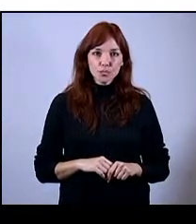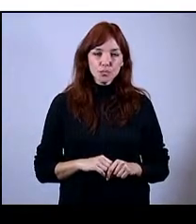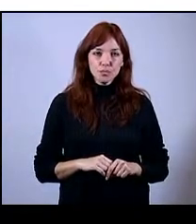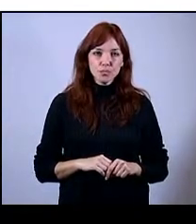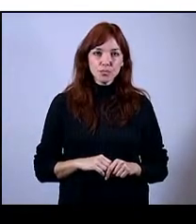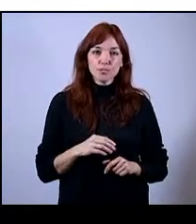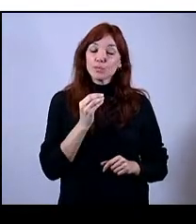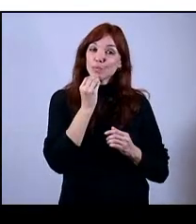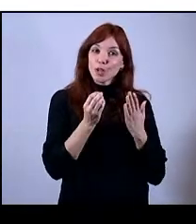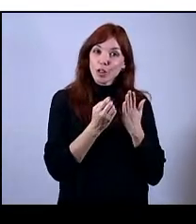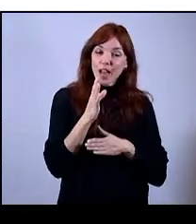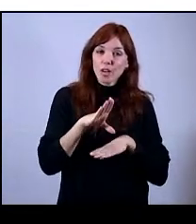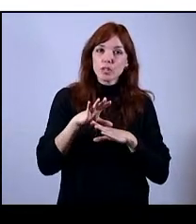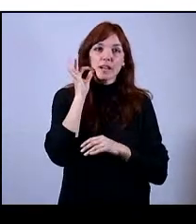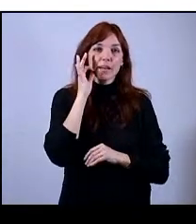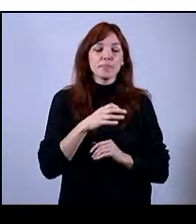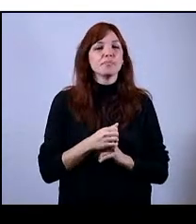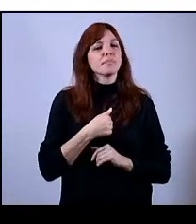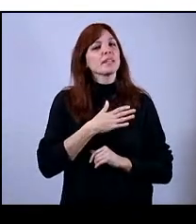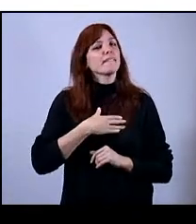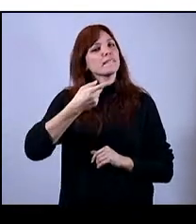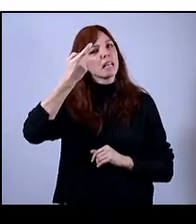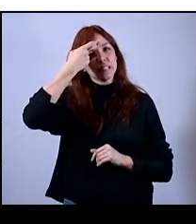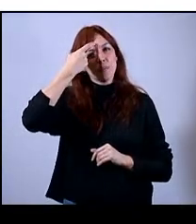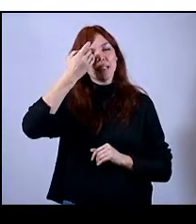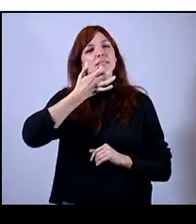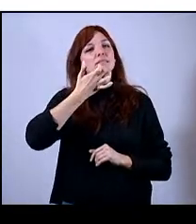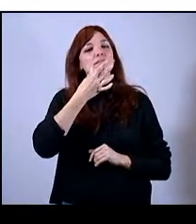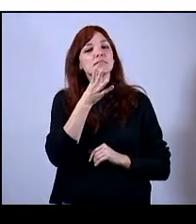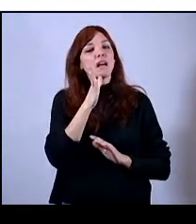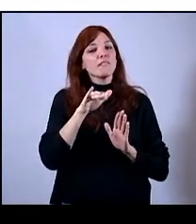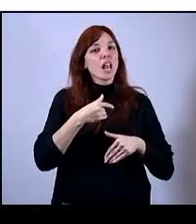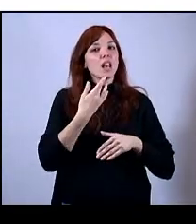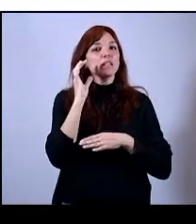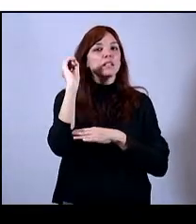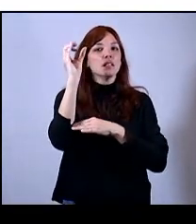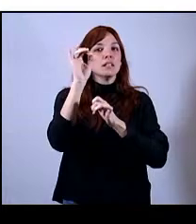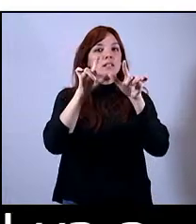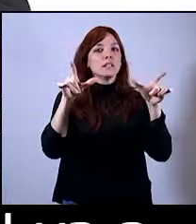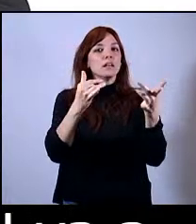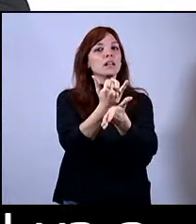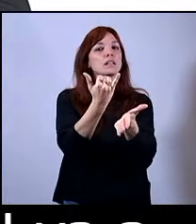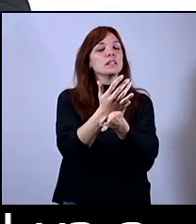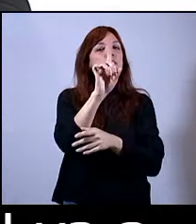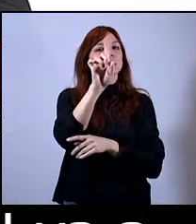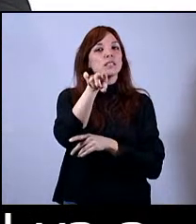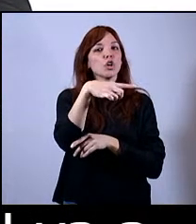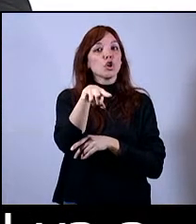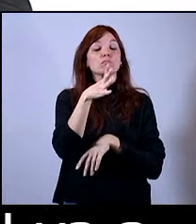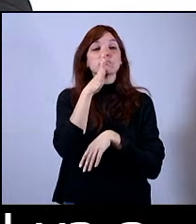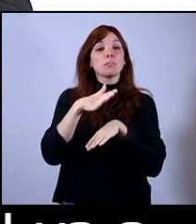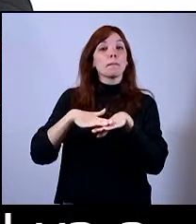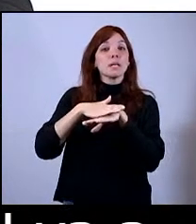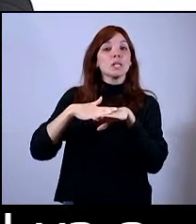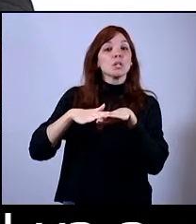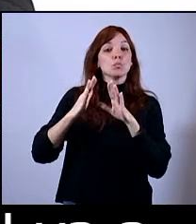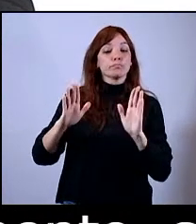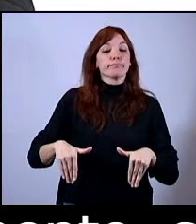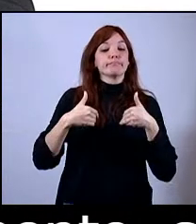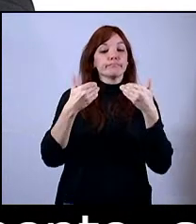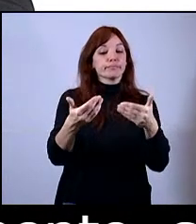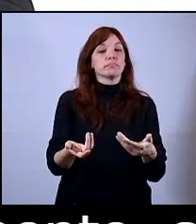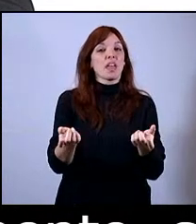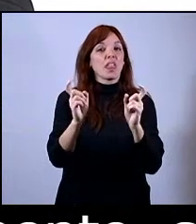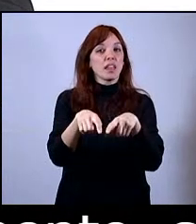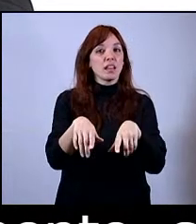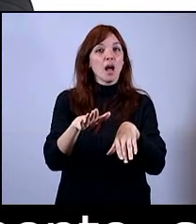Sí, buenos días, consejera. Yo quería saber si al final va a haber conferencia sectorial de agricultura en algún momento, si el ministro os emplazó para